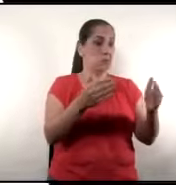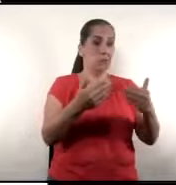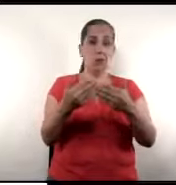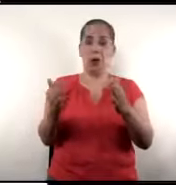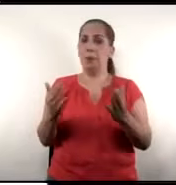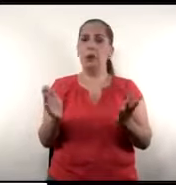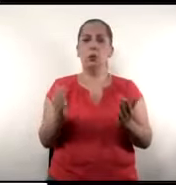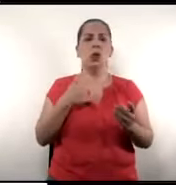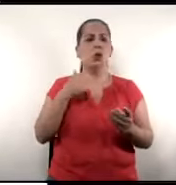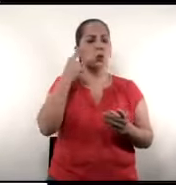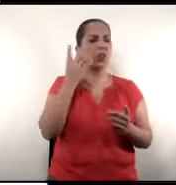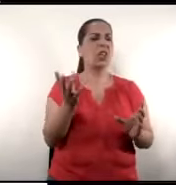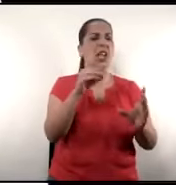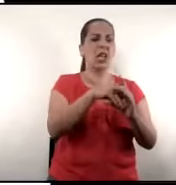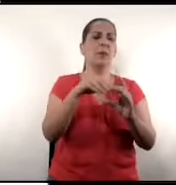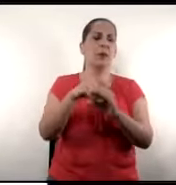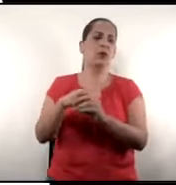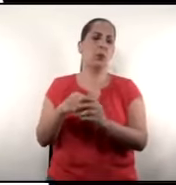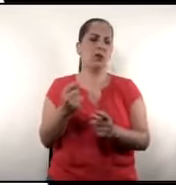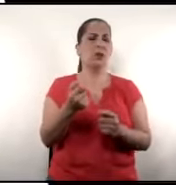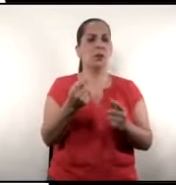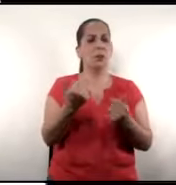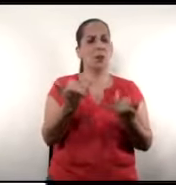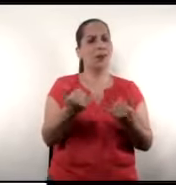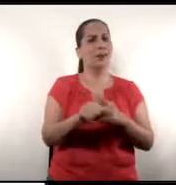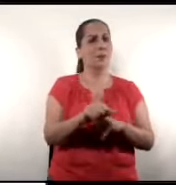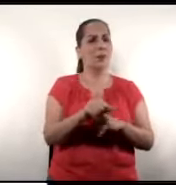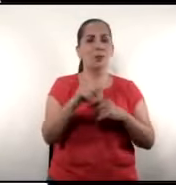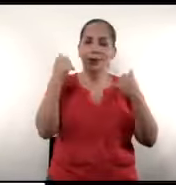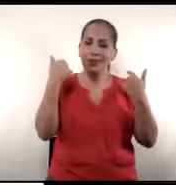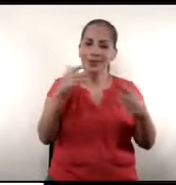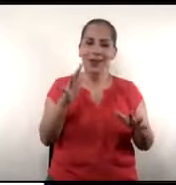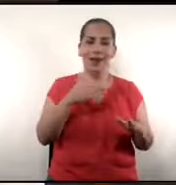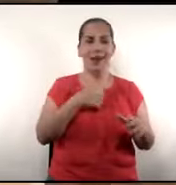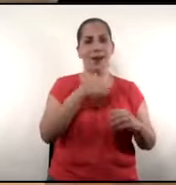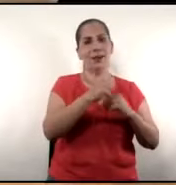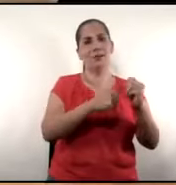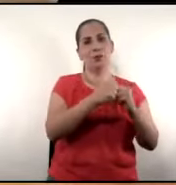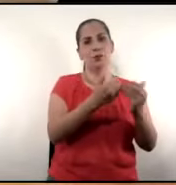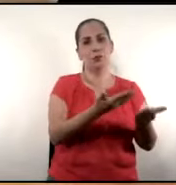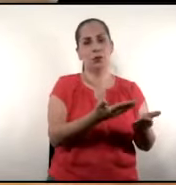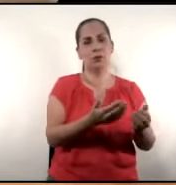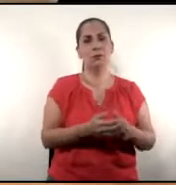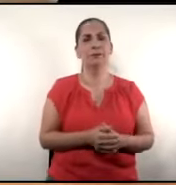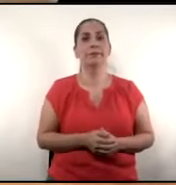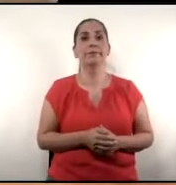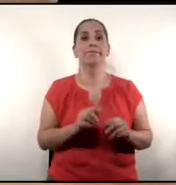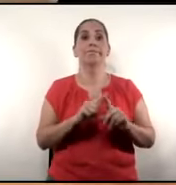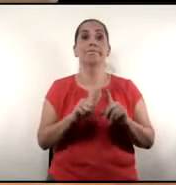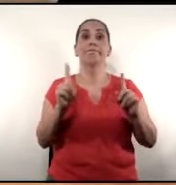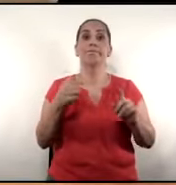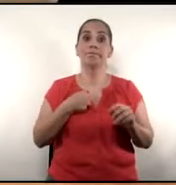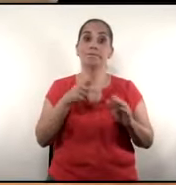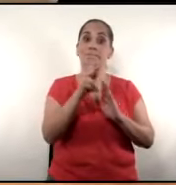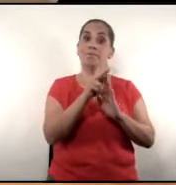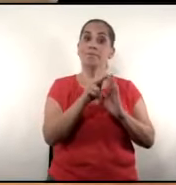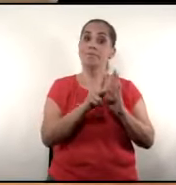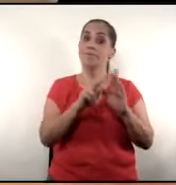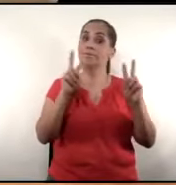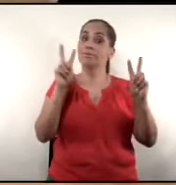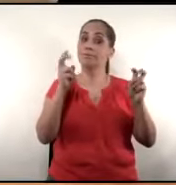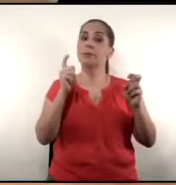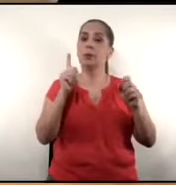muy poca la inversión que va a llegar en este momento, porque ya está esa infraestructura ahí. Pero como principio hay que dejarlo